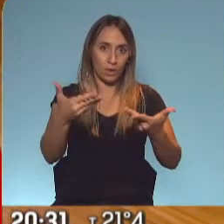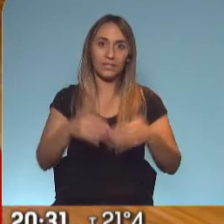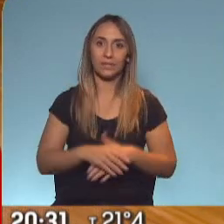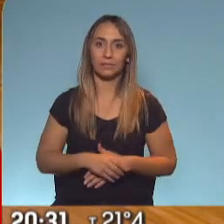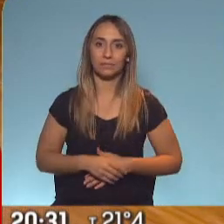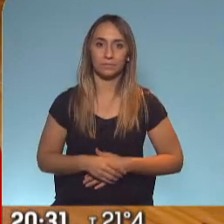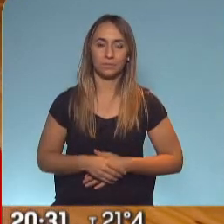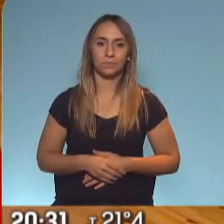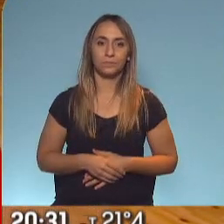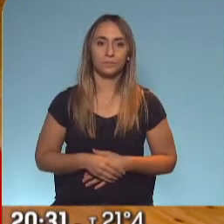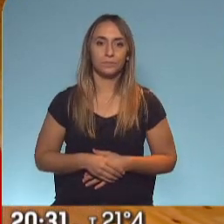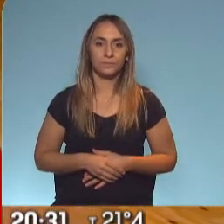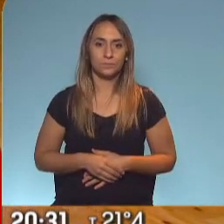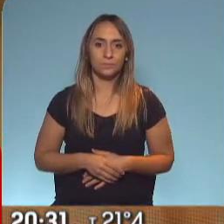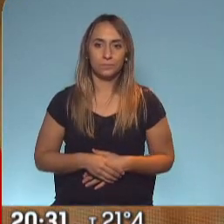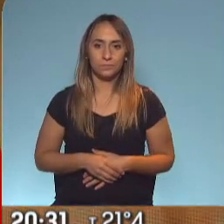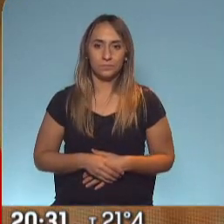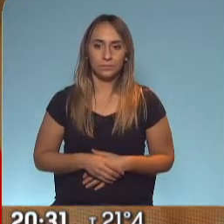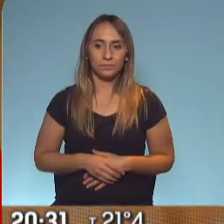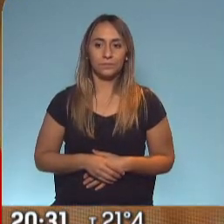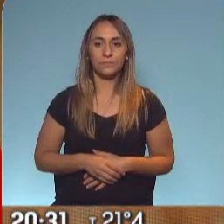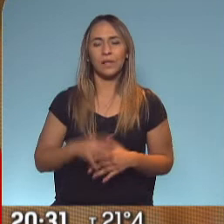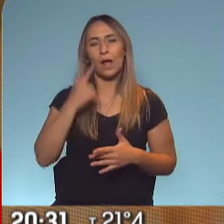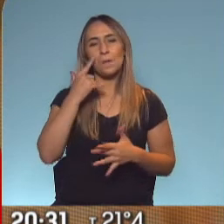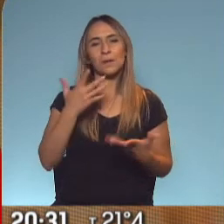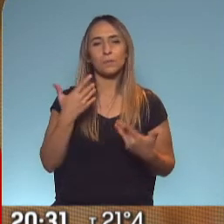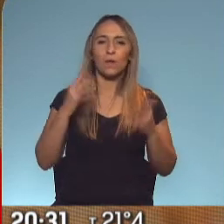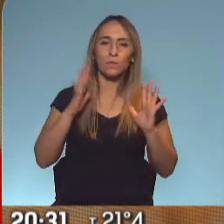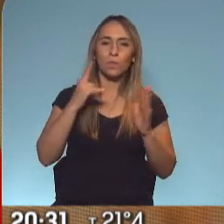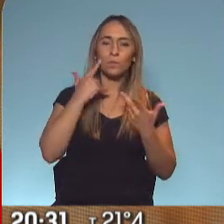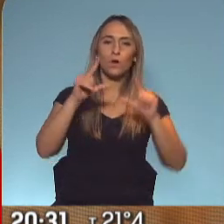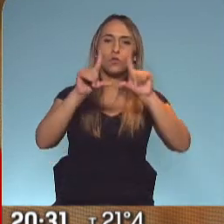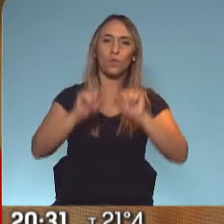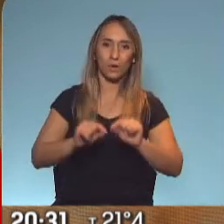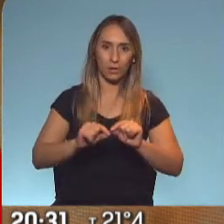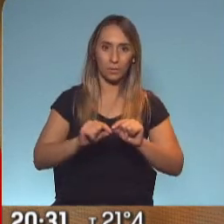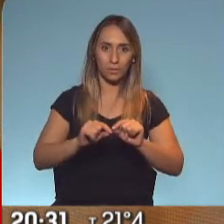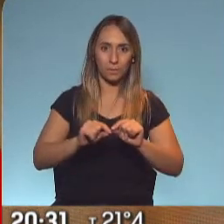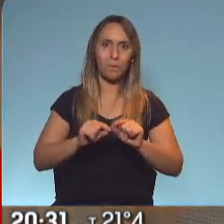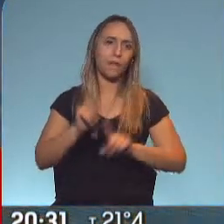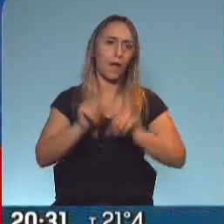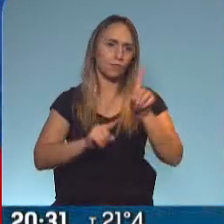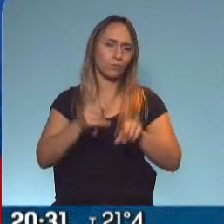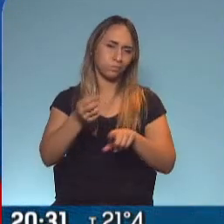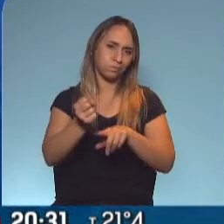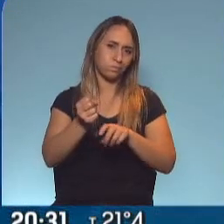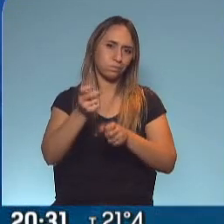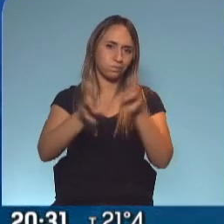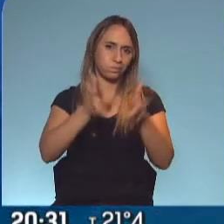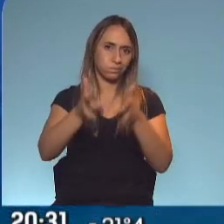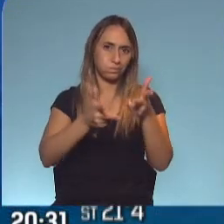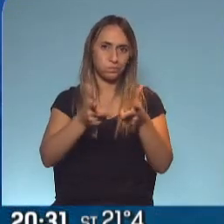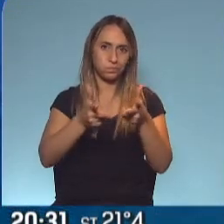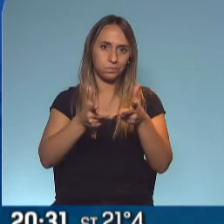para cerrar. Enrique, a ver si podemos compartir esos números. Algunos de ellos ya hemos empezado a dialogarlos de